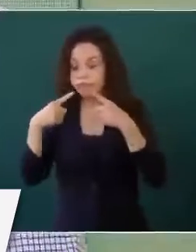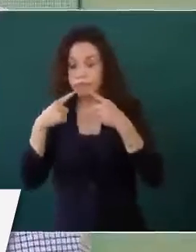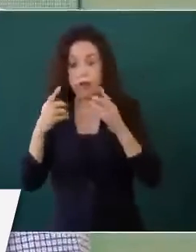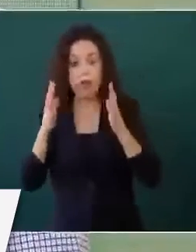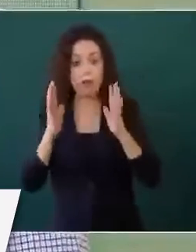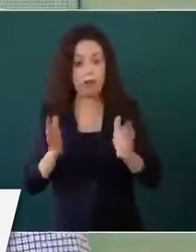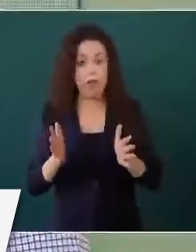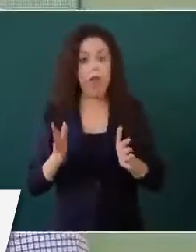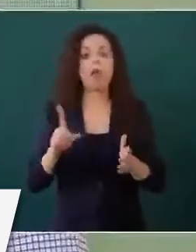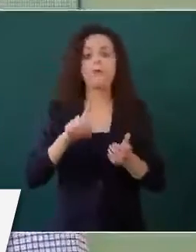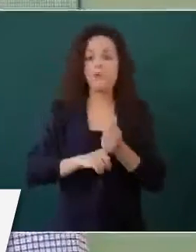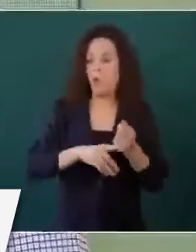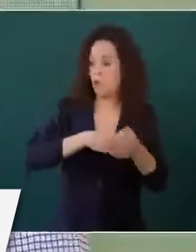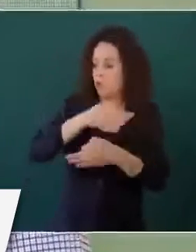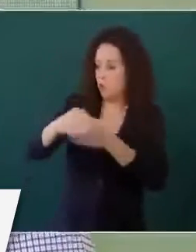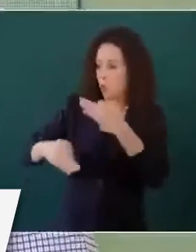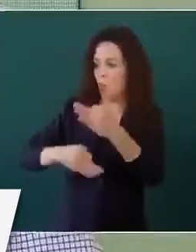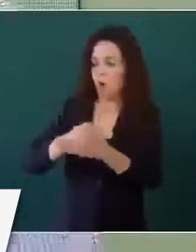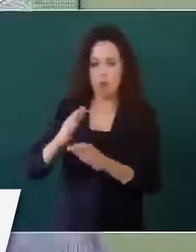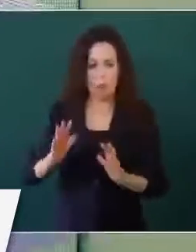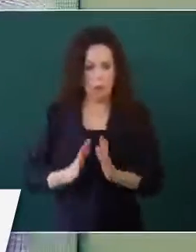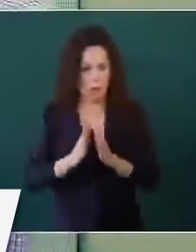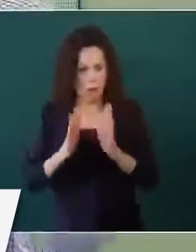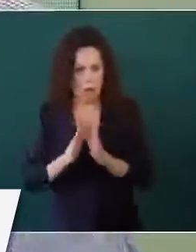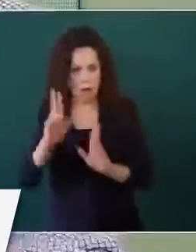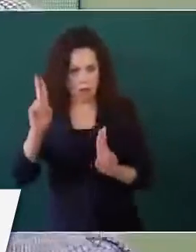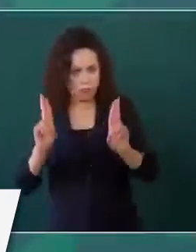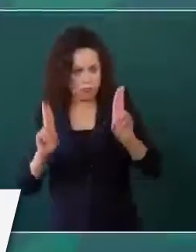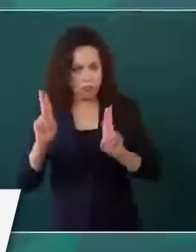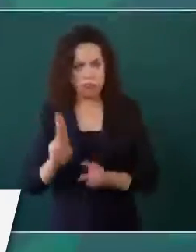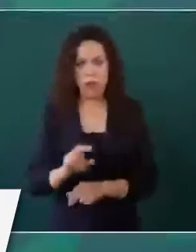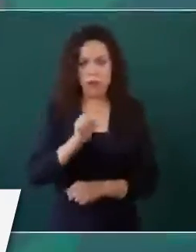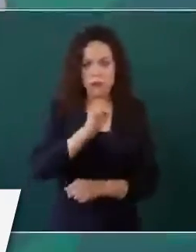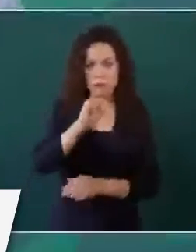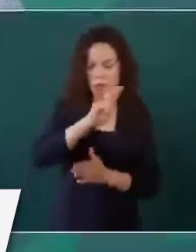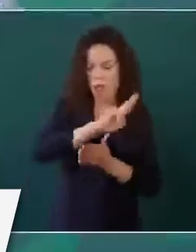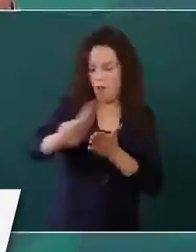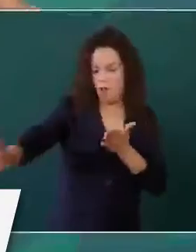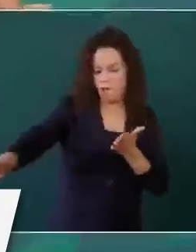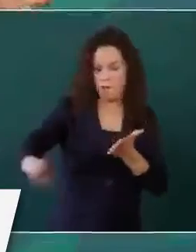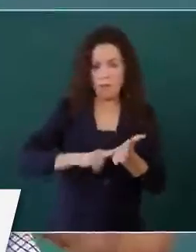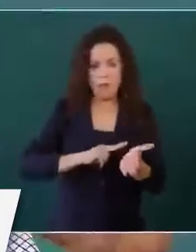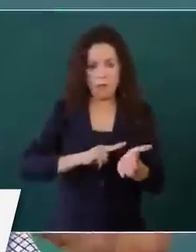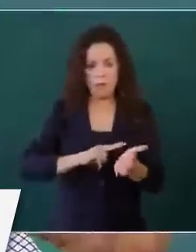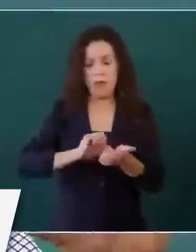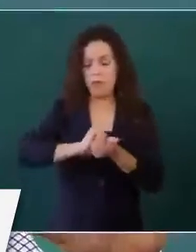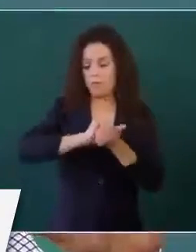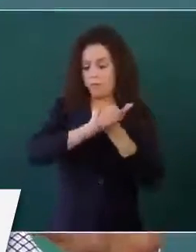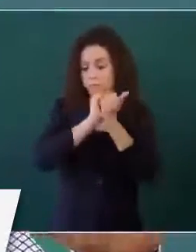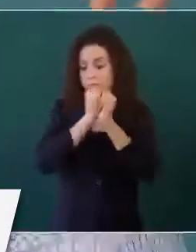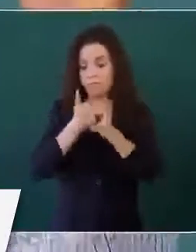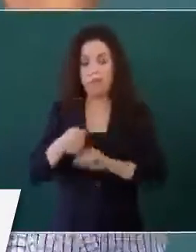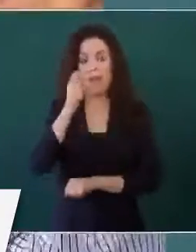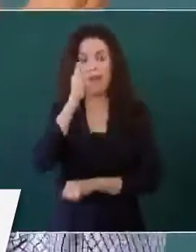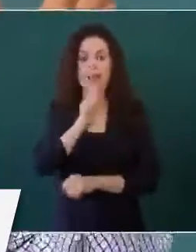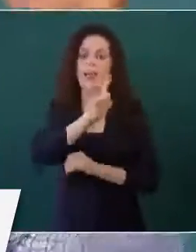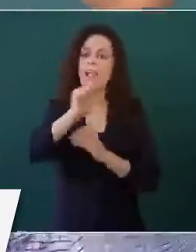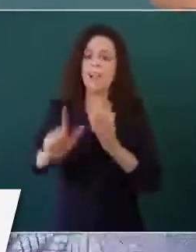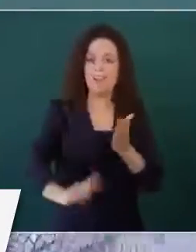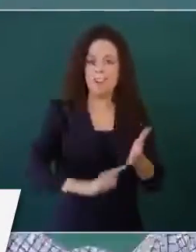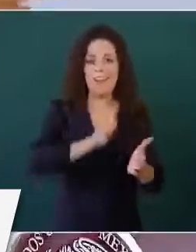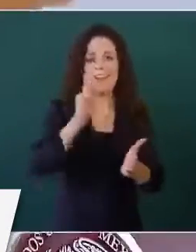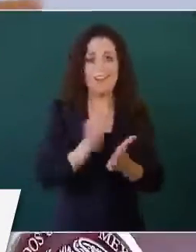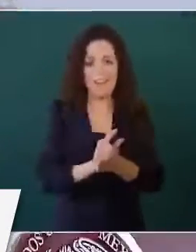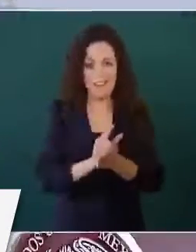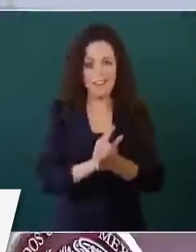con la participación de todos, se firma, se convierte en una ley y a partir de ahí